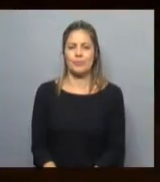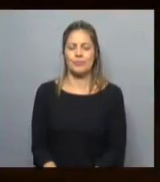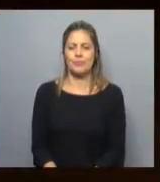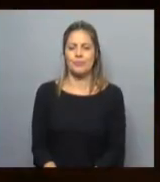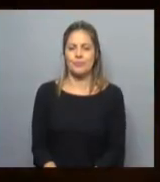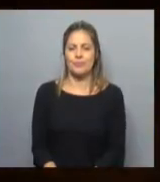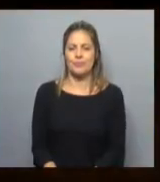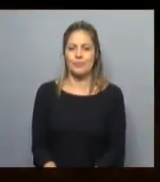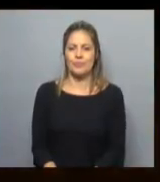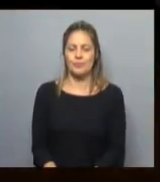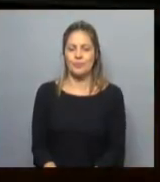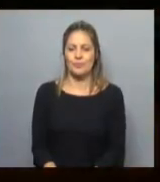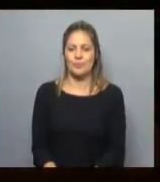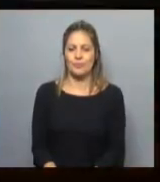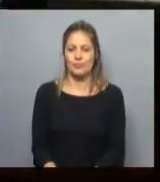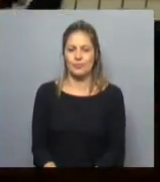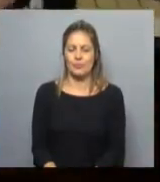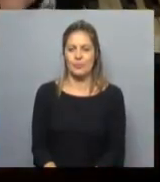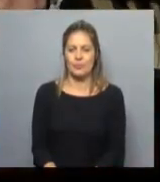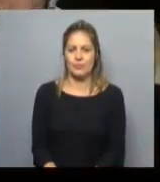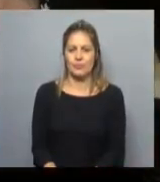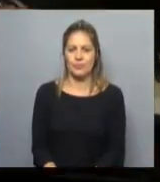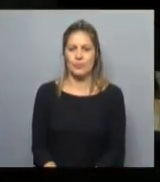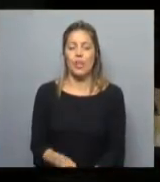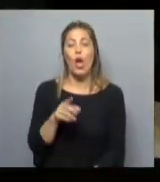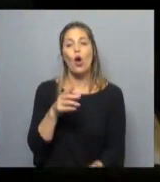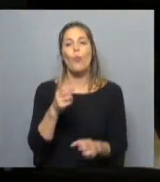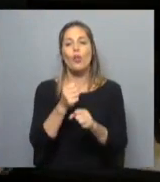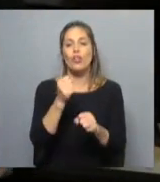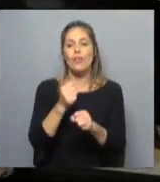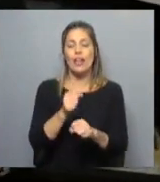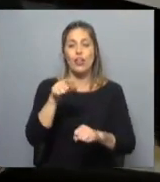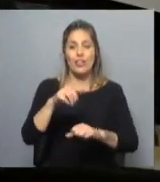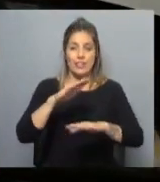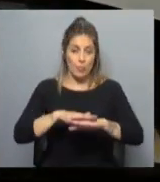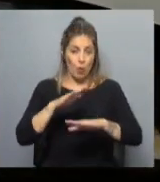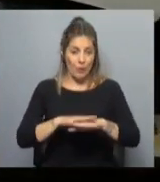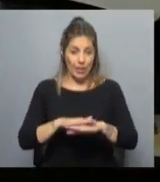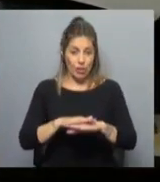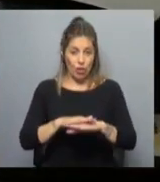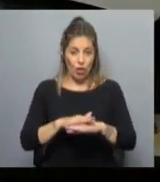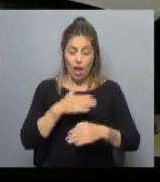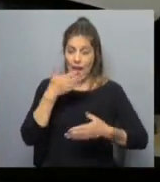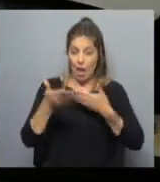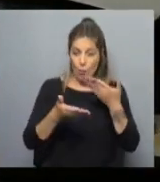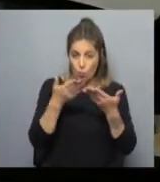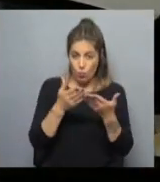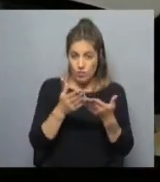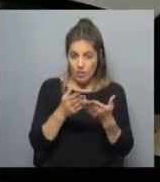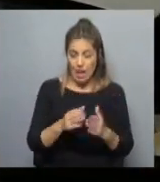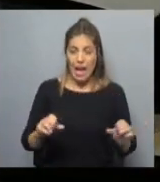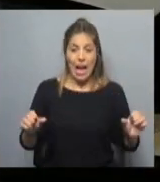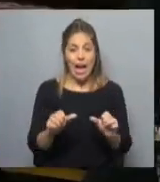¿Cómo lo trabajaron en ese momento, los temas, hacer